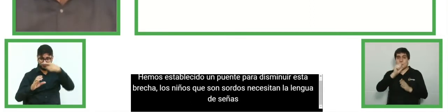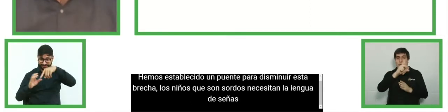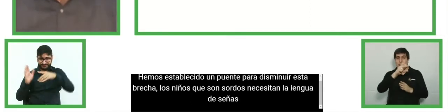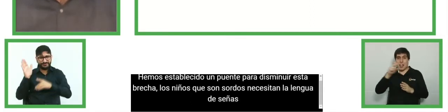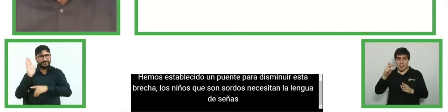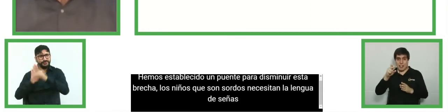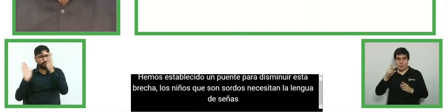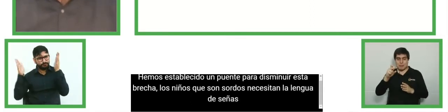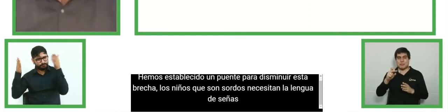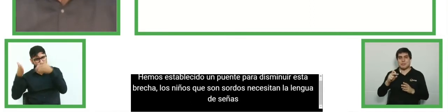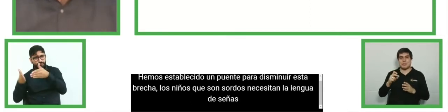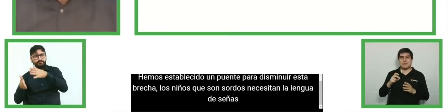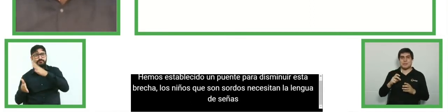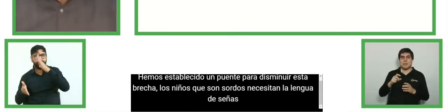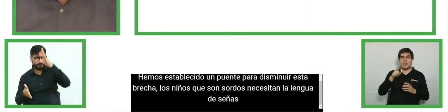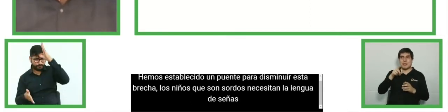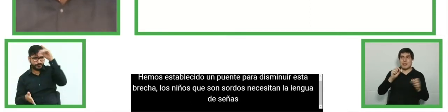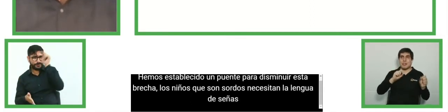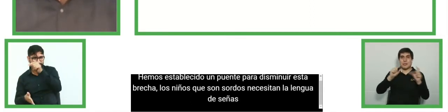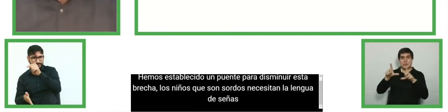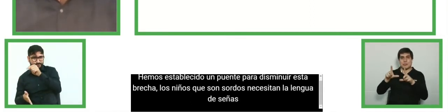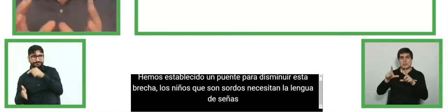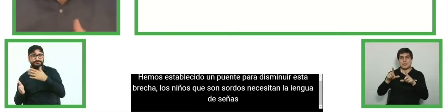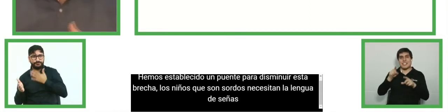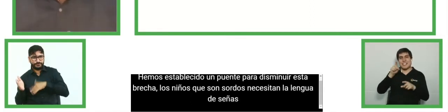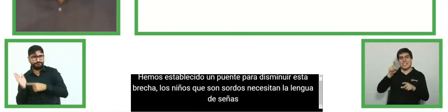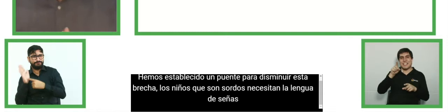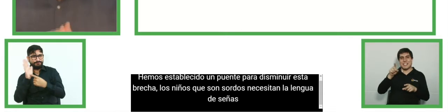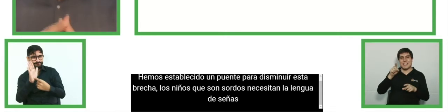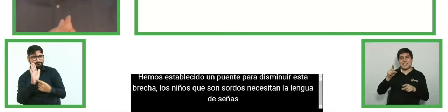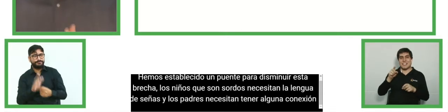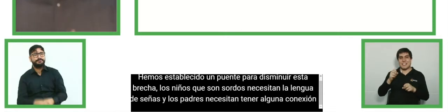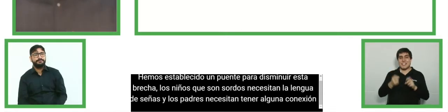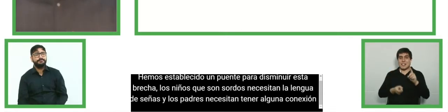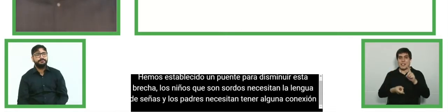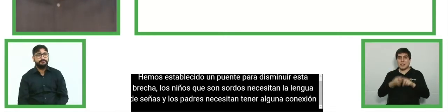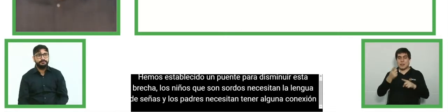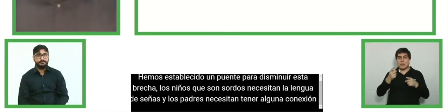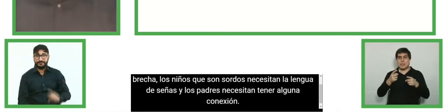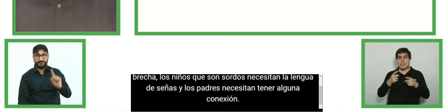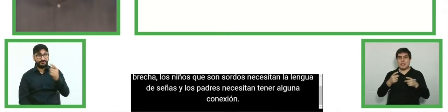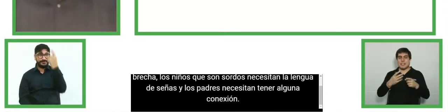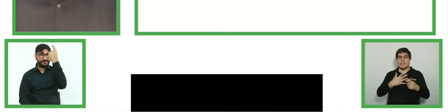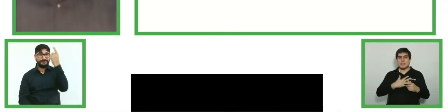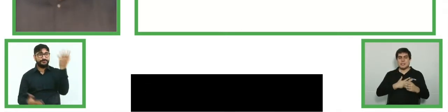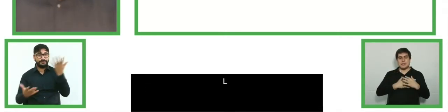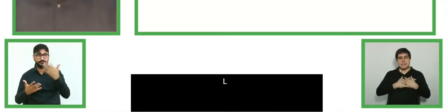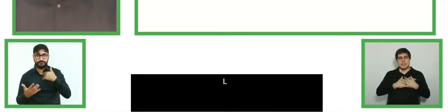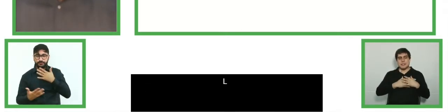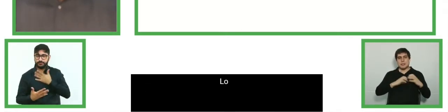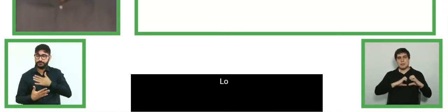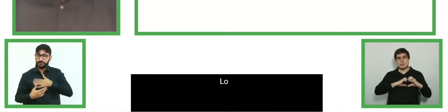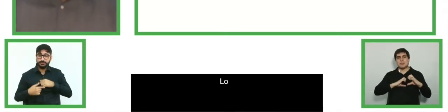el principio de diseño que ven acá en la pantalla. La primera es que es la empatía.